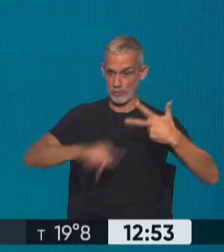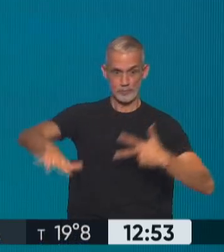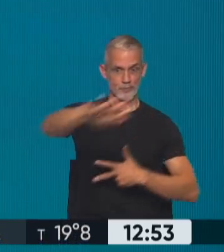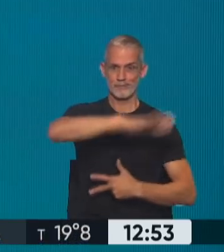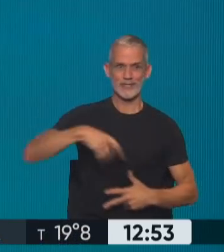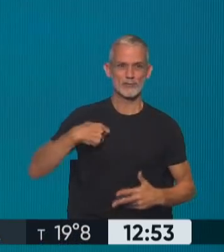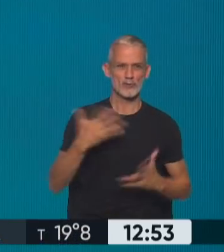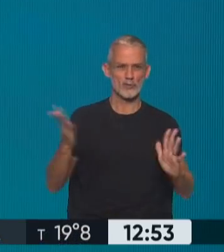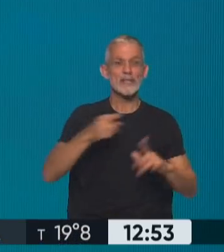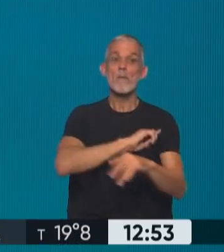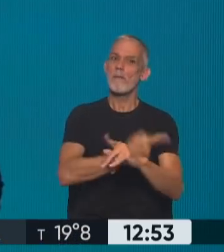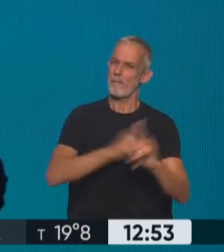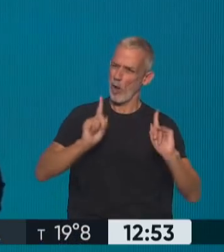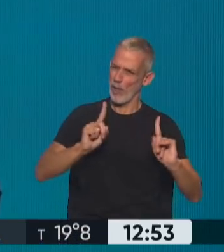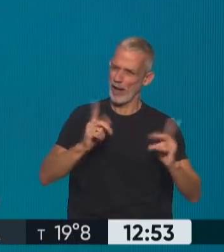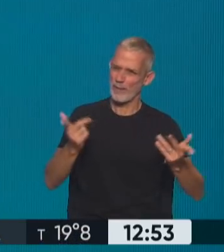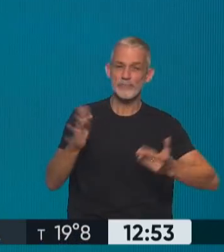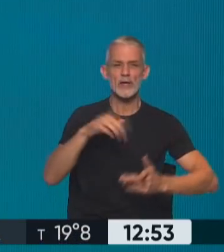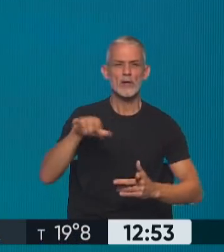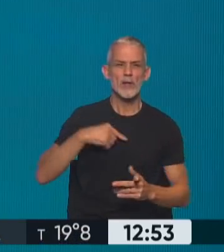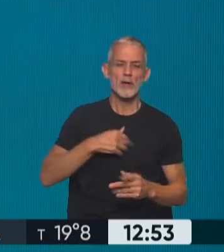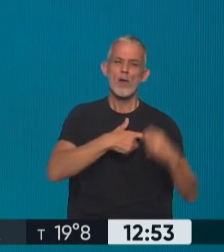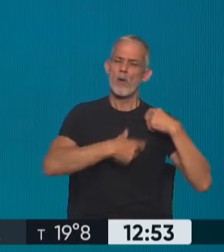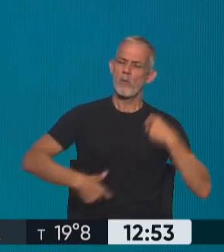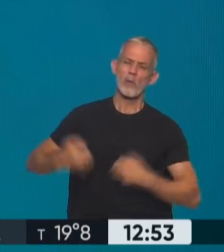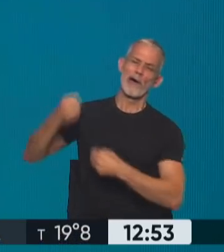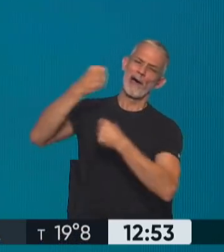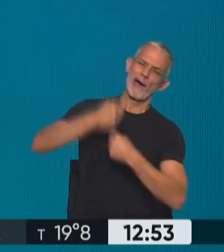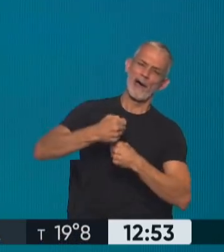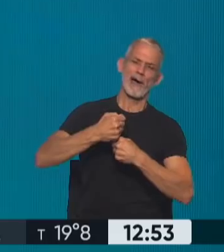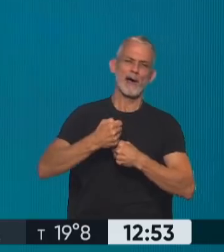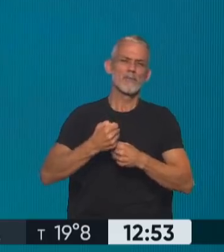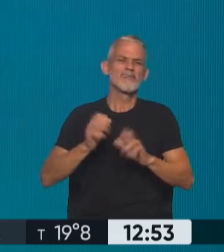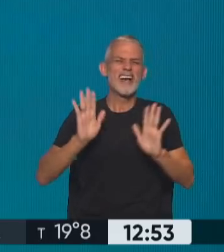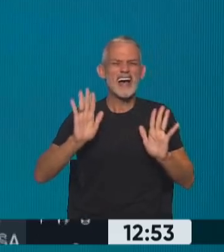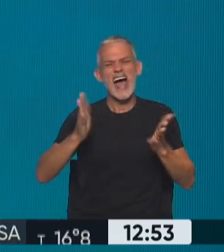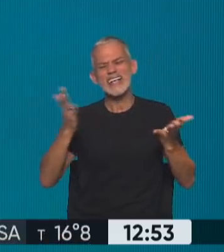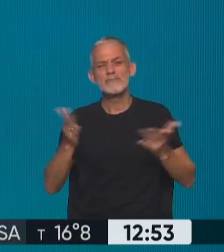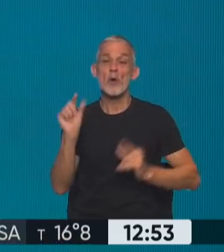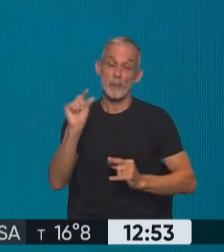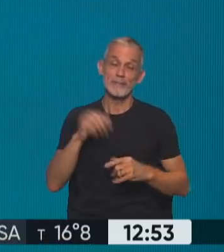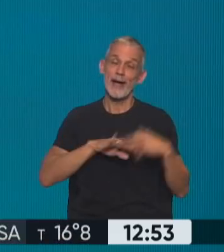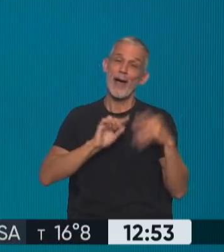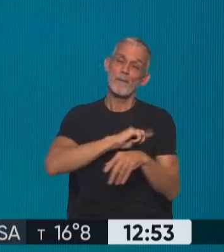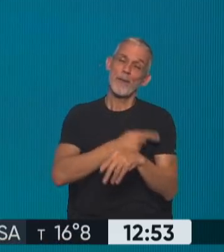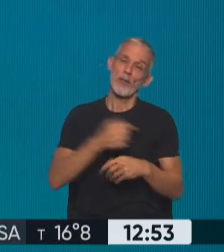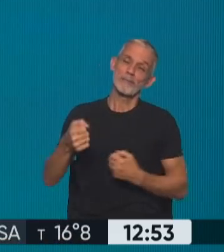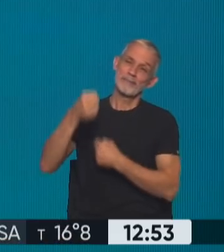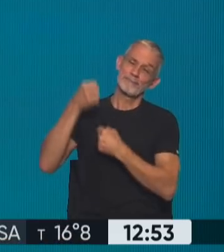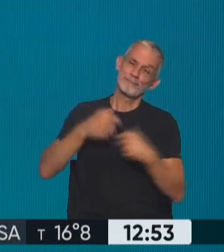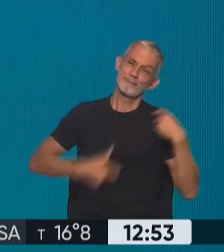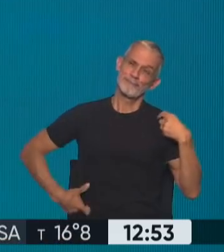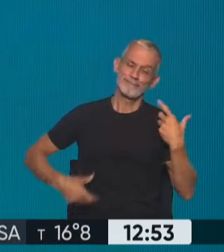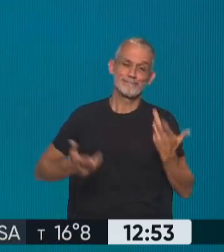sociedad. Eso es el poder. Que te pongan una banda y te den el bastón, un poquito es, pero créanme,